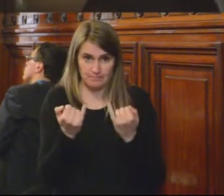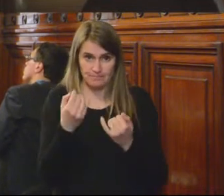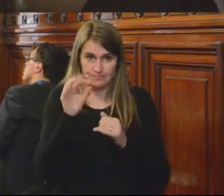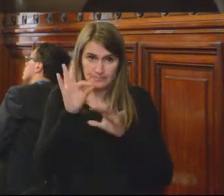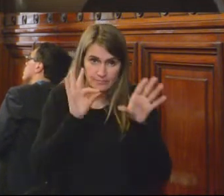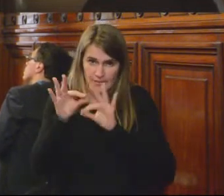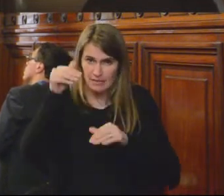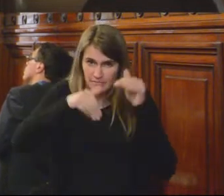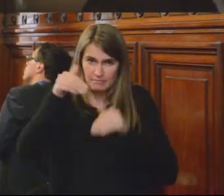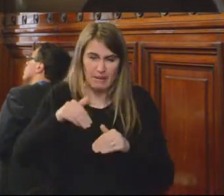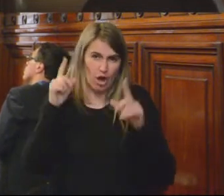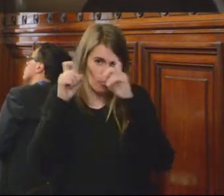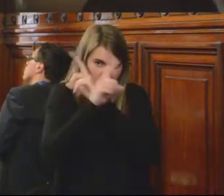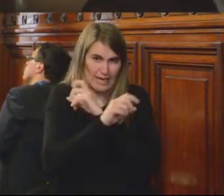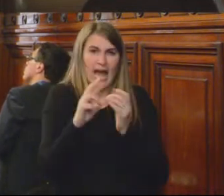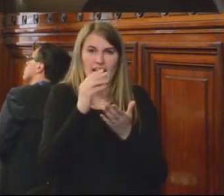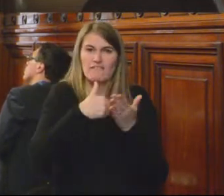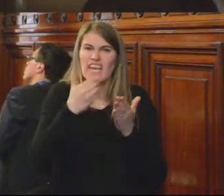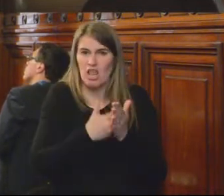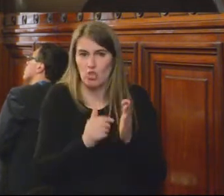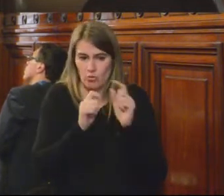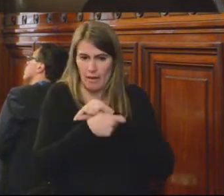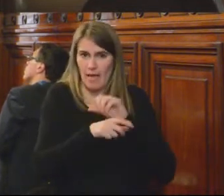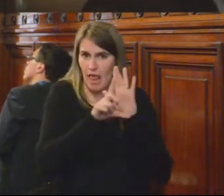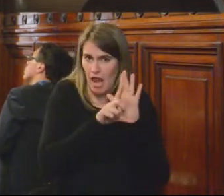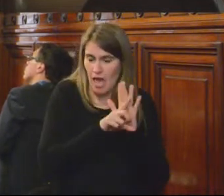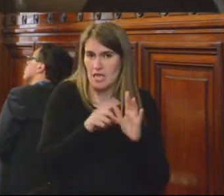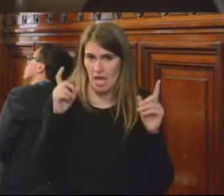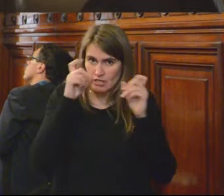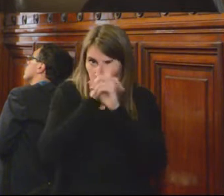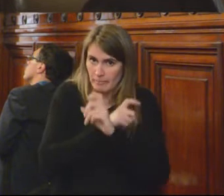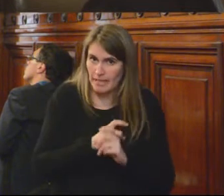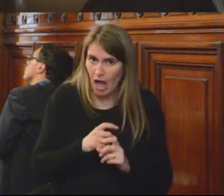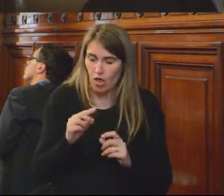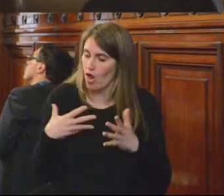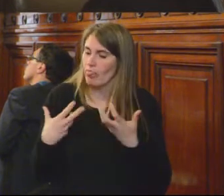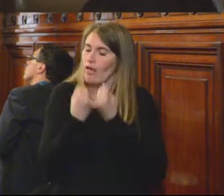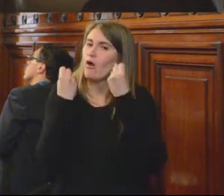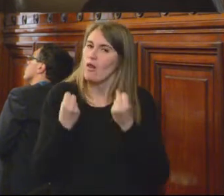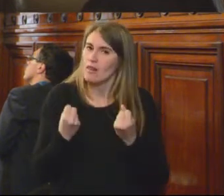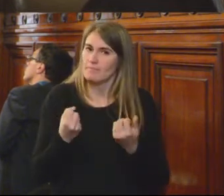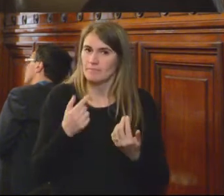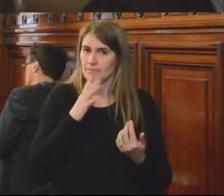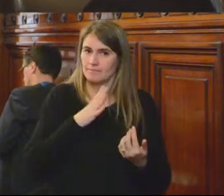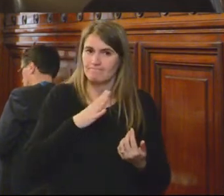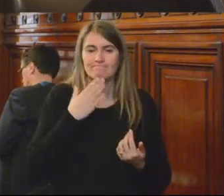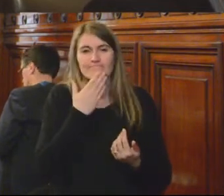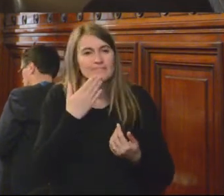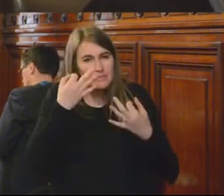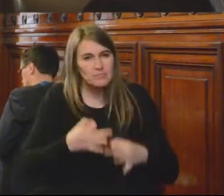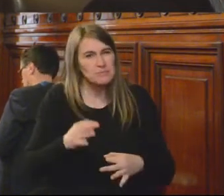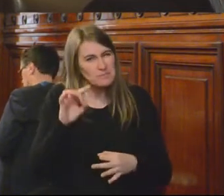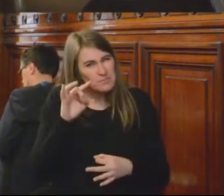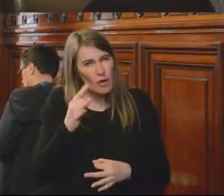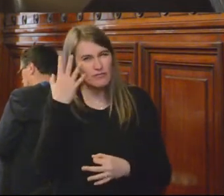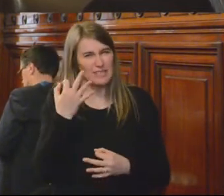más compleja que un referéndum. Ambos poderes, TCJ y el CNE, tienen graves cuestionamientos en cuanto a su legitimidad de origen.